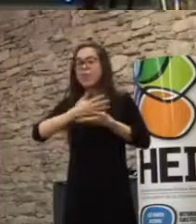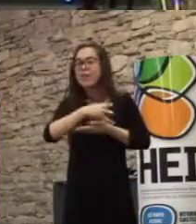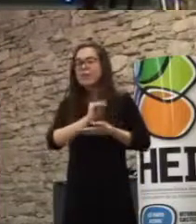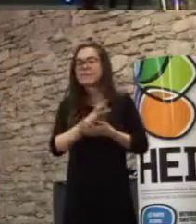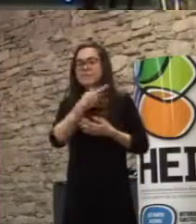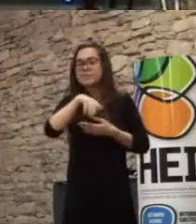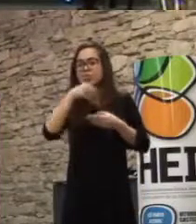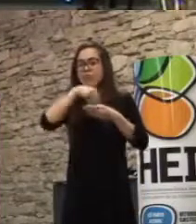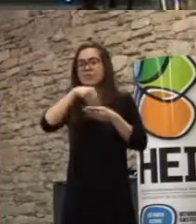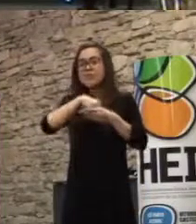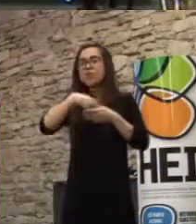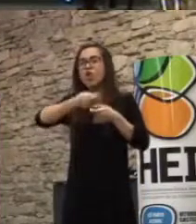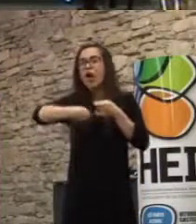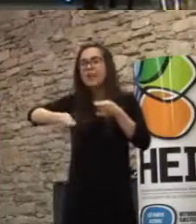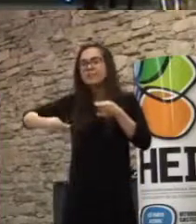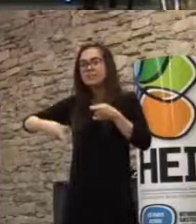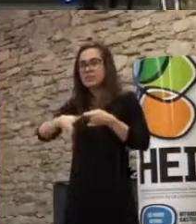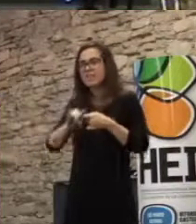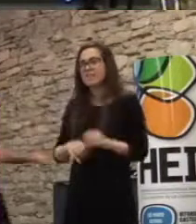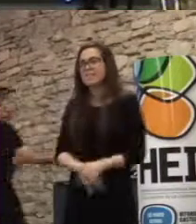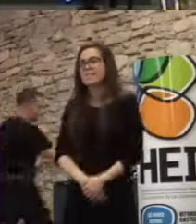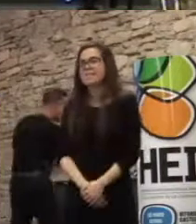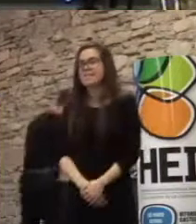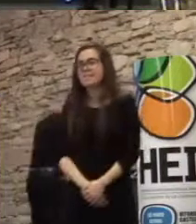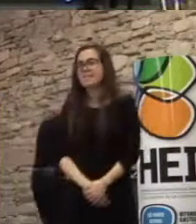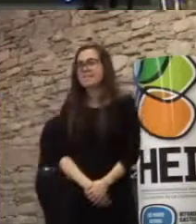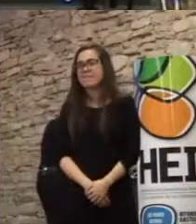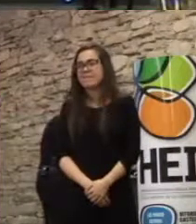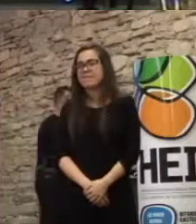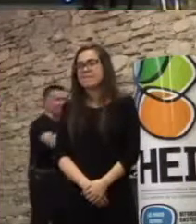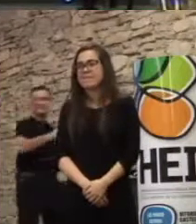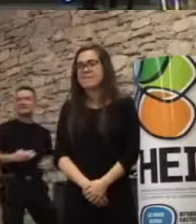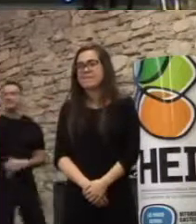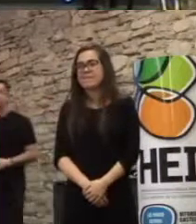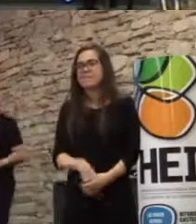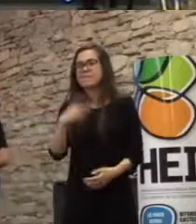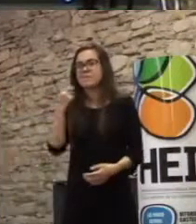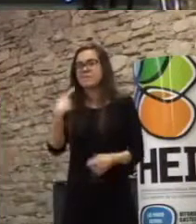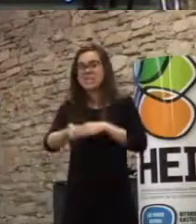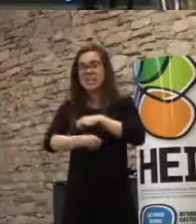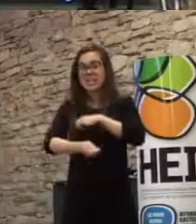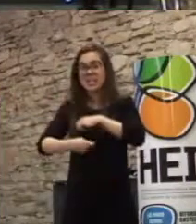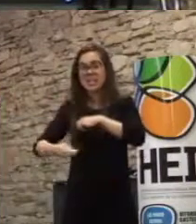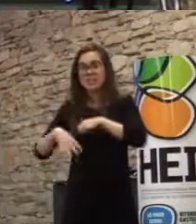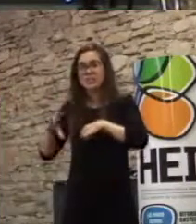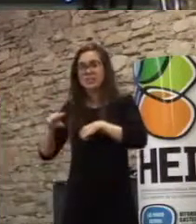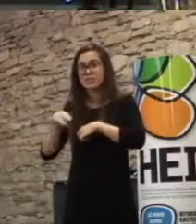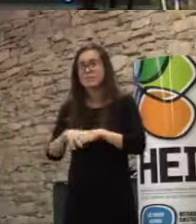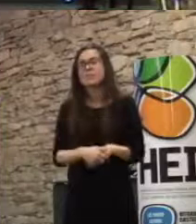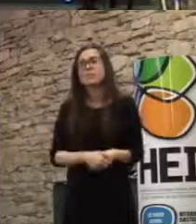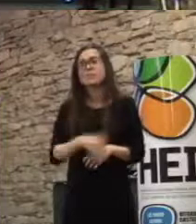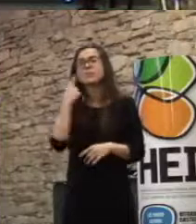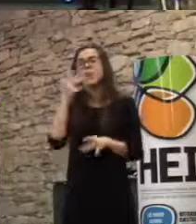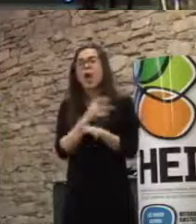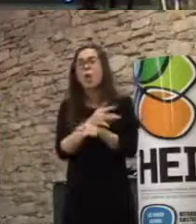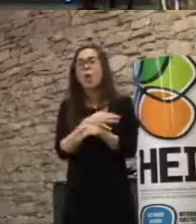sobrecito tenéis unas cartas es hora de que saquéis esas cartas vamos a jugar con las